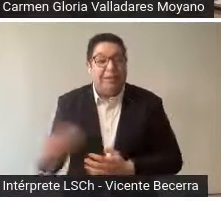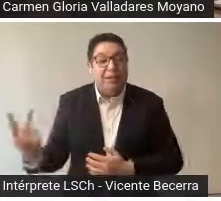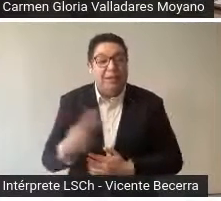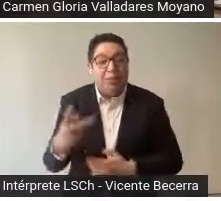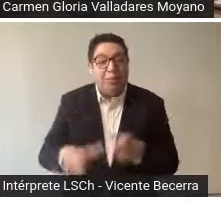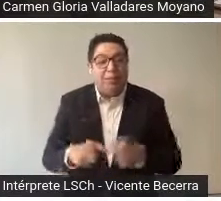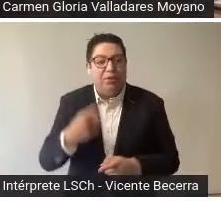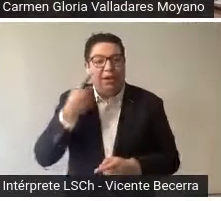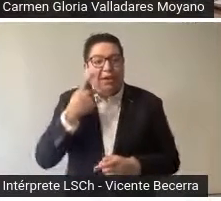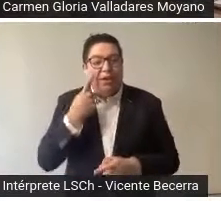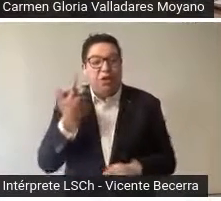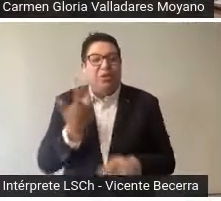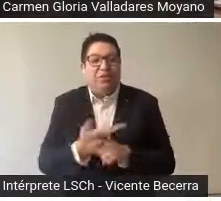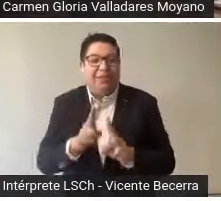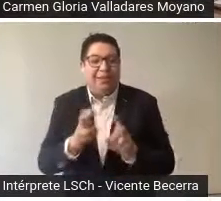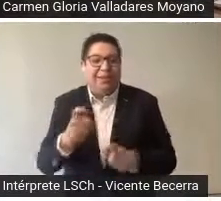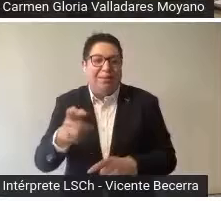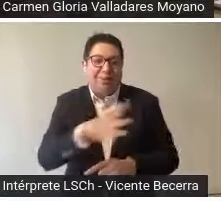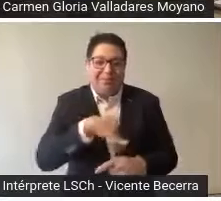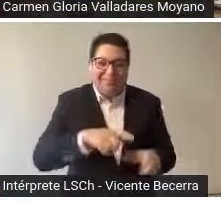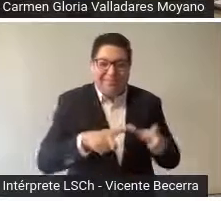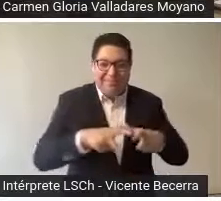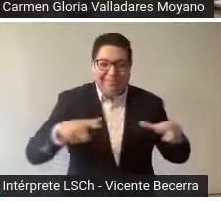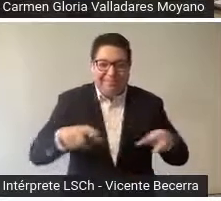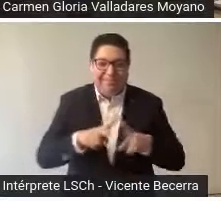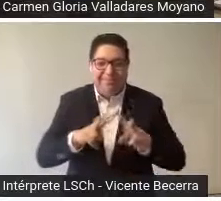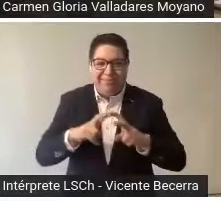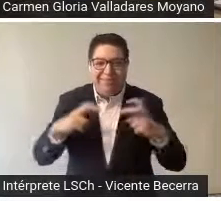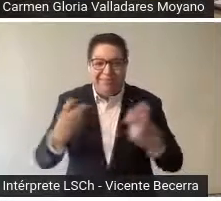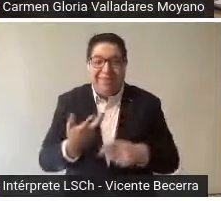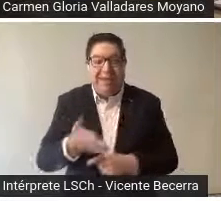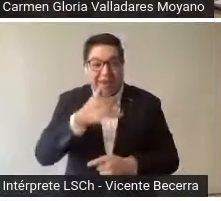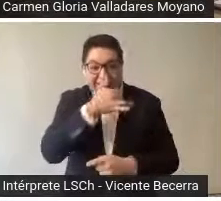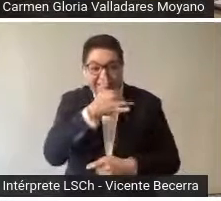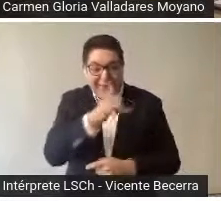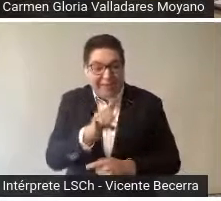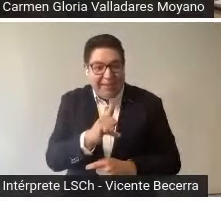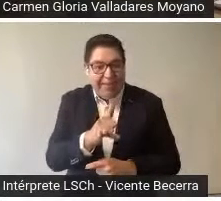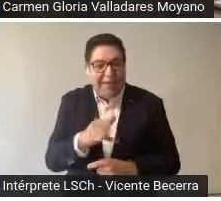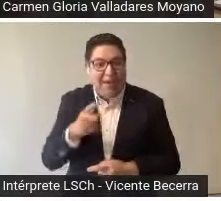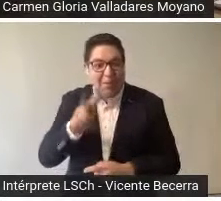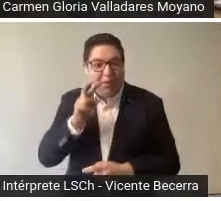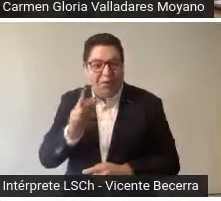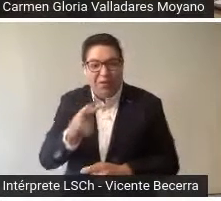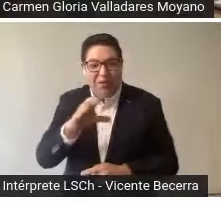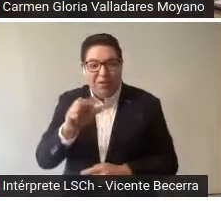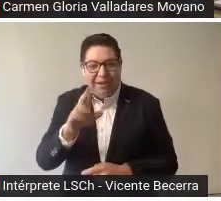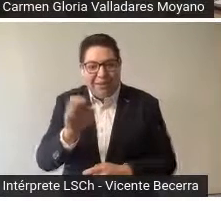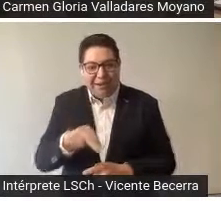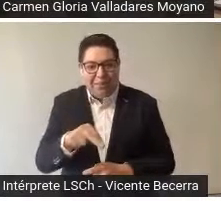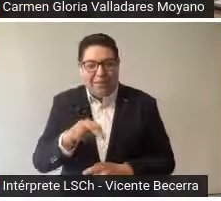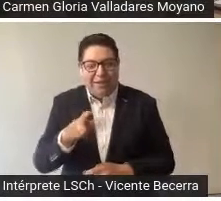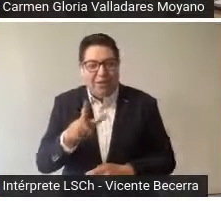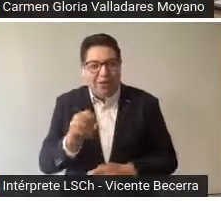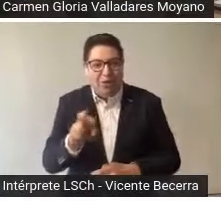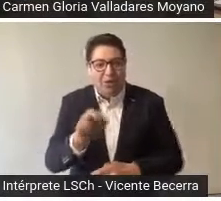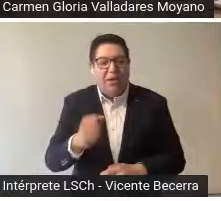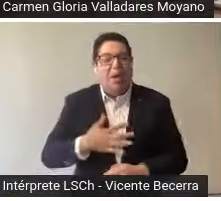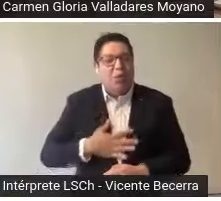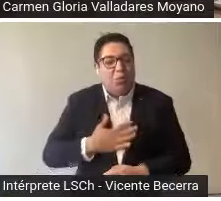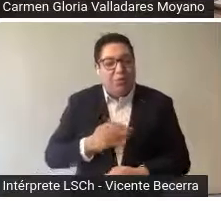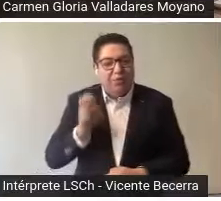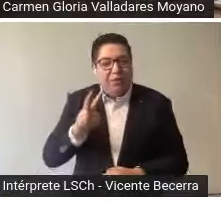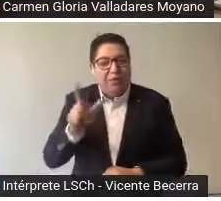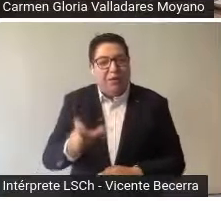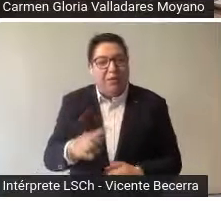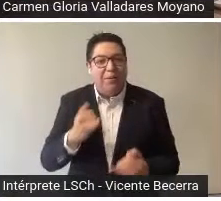cierto?, este despacho por razones tan distintas. Hace tiempo que no la veía, Carmen Gloria, así que un gusto nuevamente, una amistad